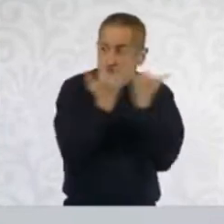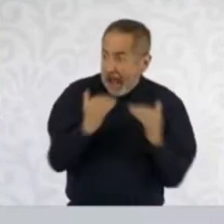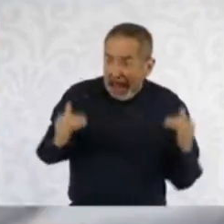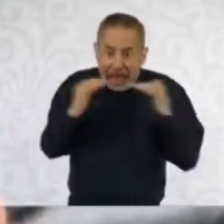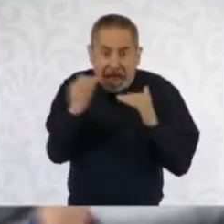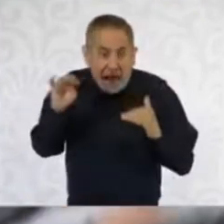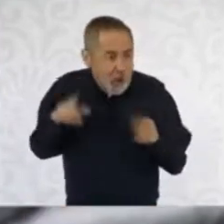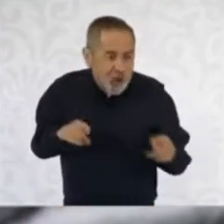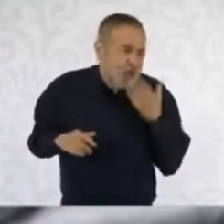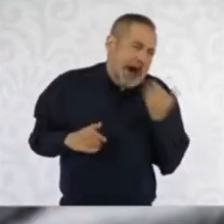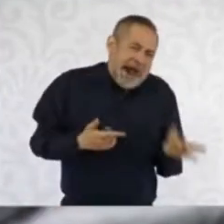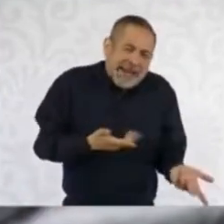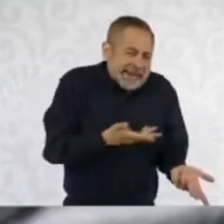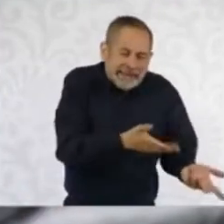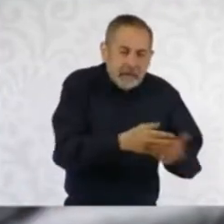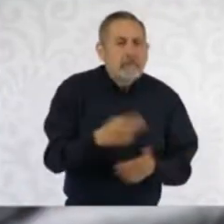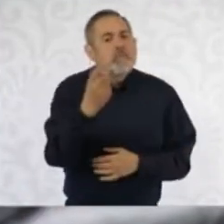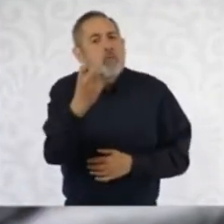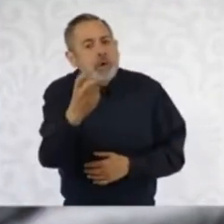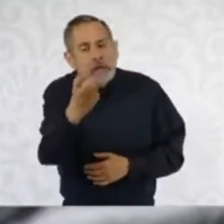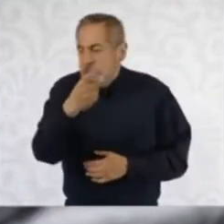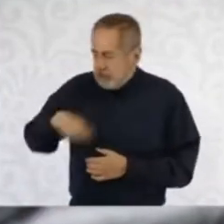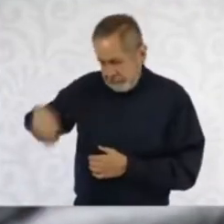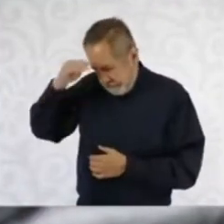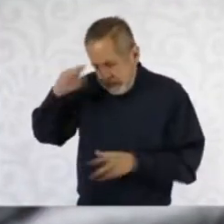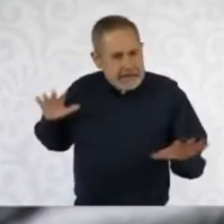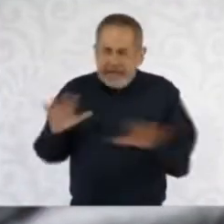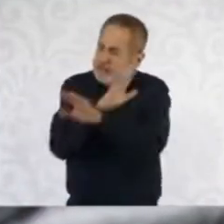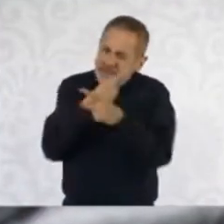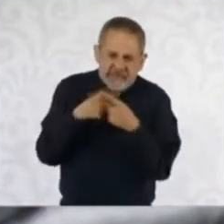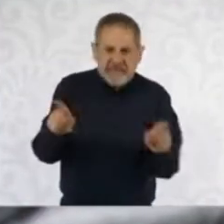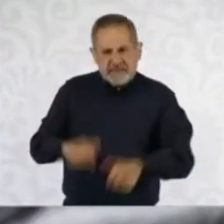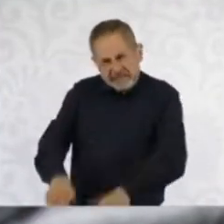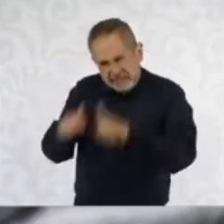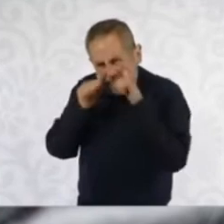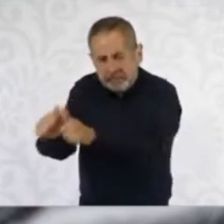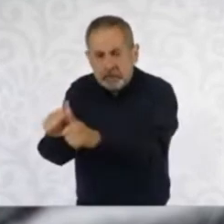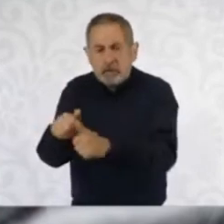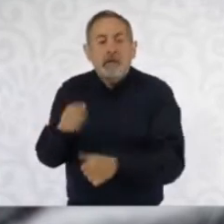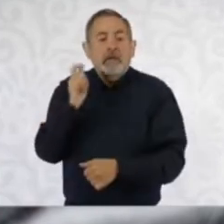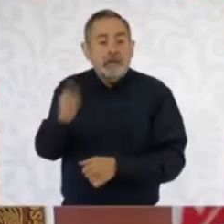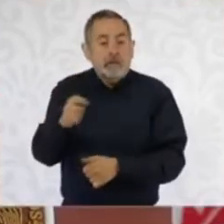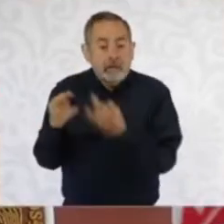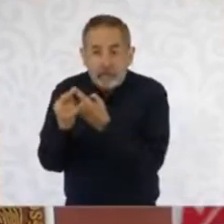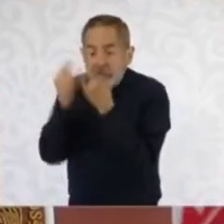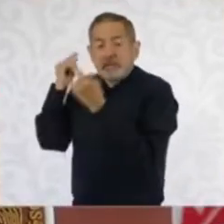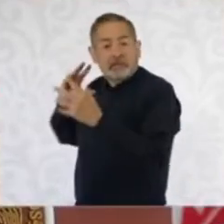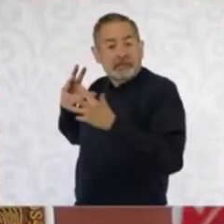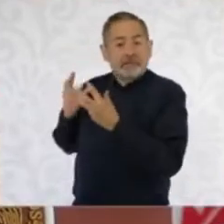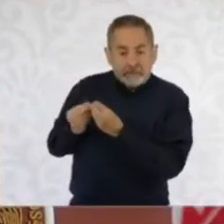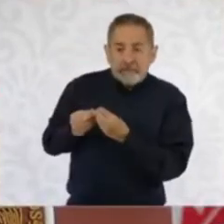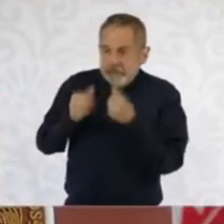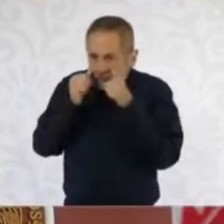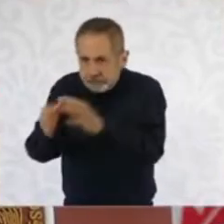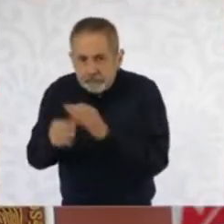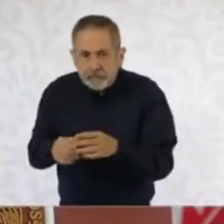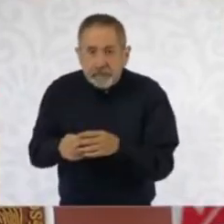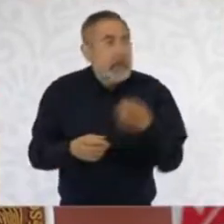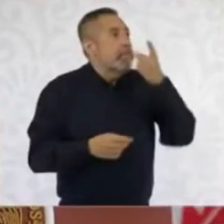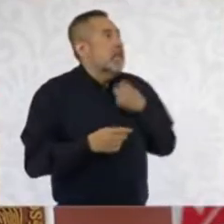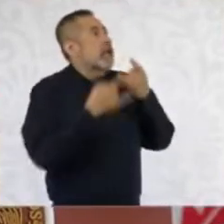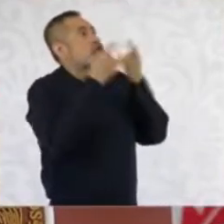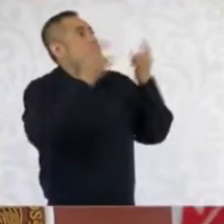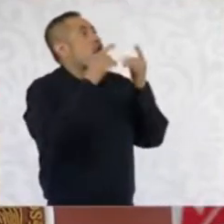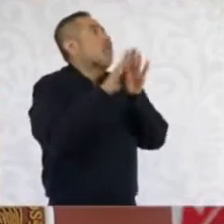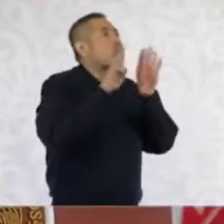Entonces cambió el modelo, por eso da resultados. Y ha demostrado que este modelo, que está basado además en nuestra historia, que no trae recetas de ningún lado,